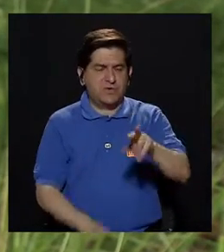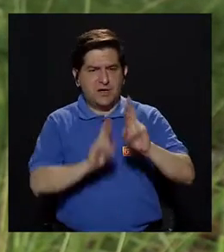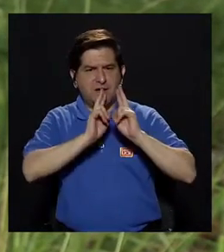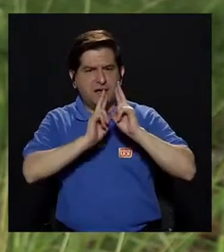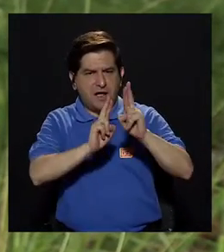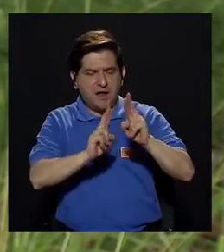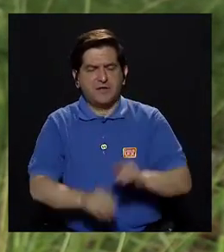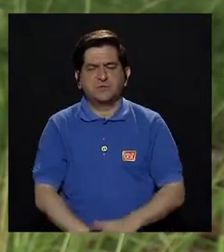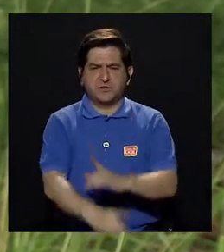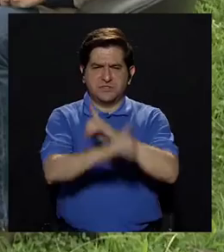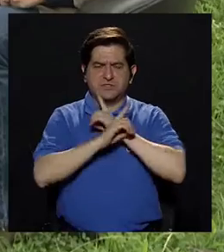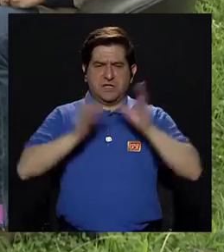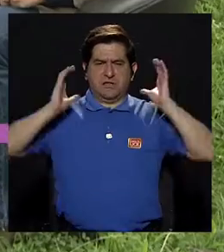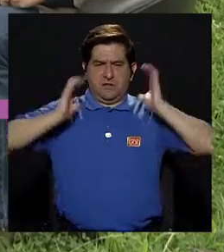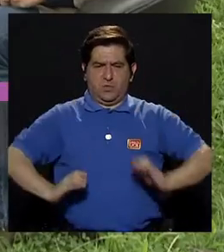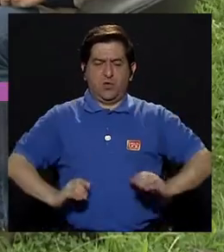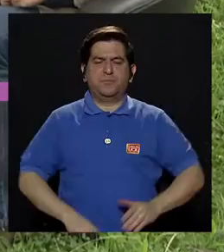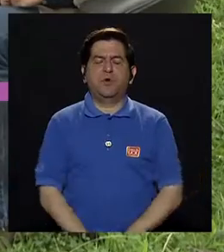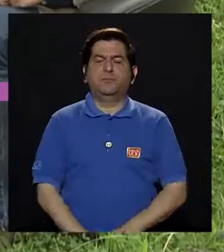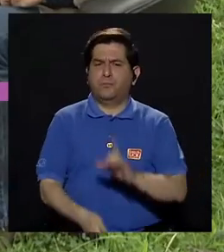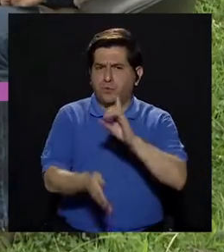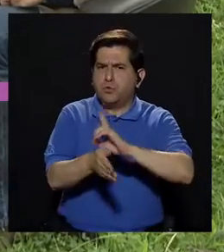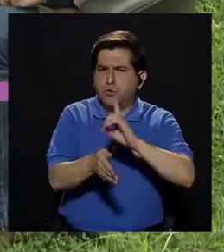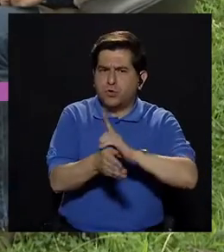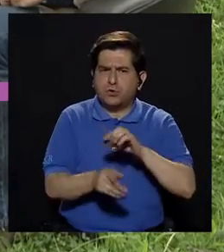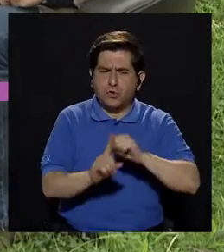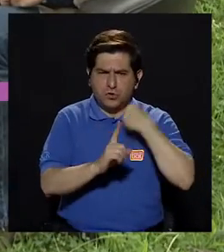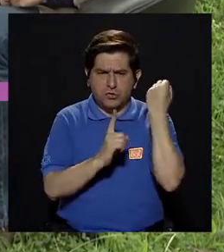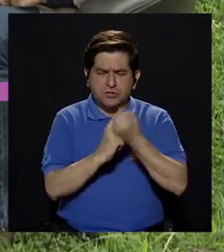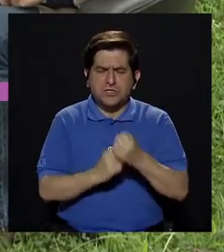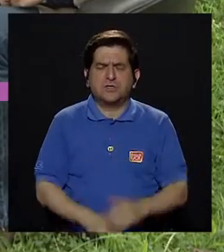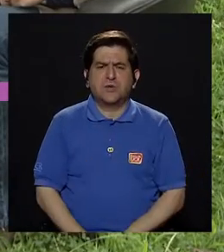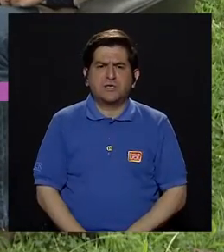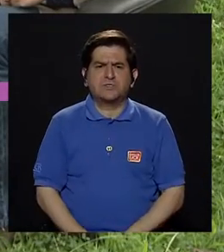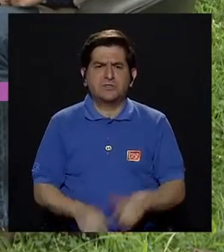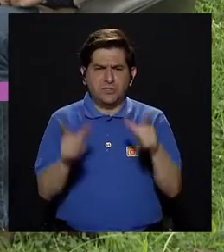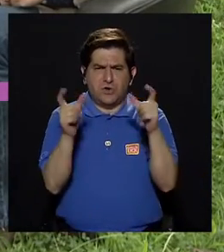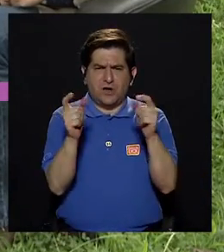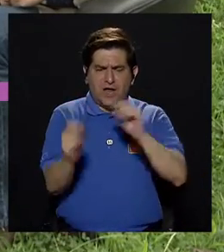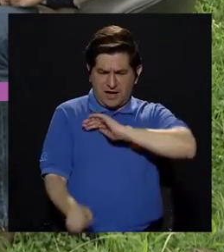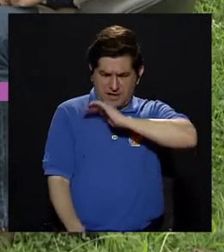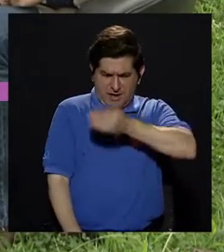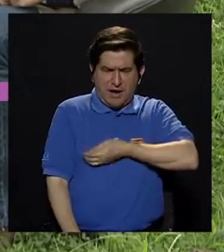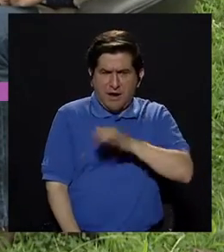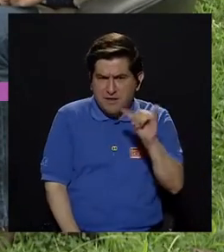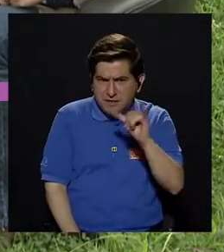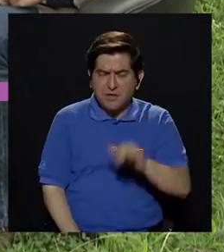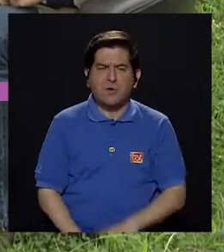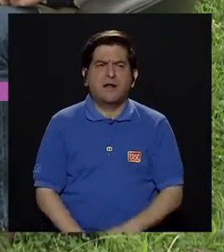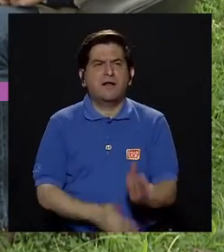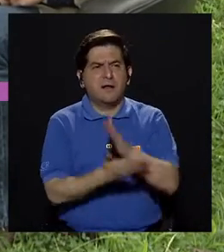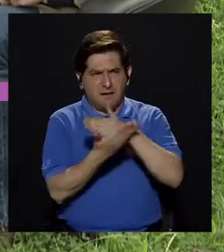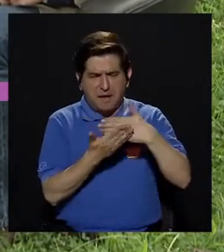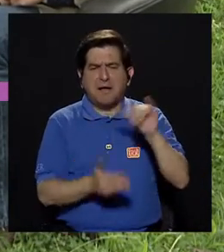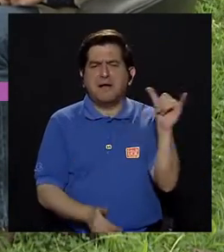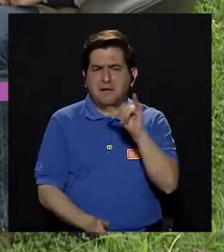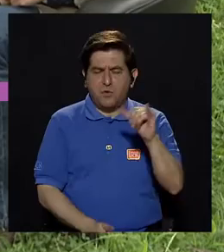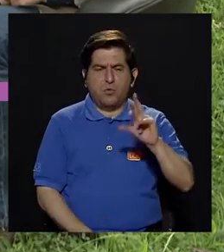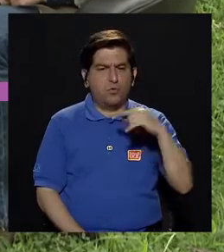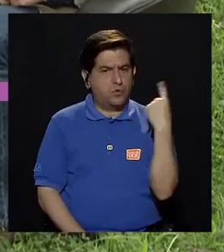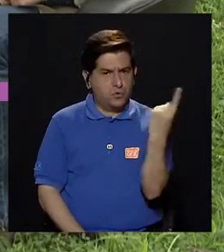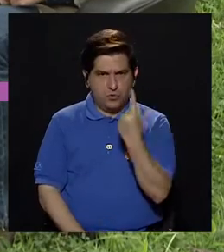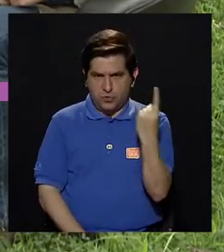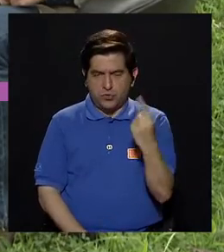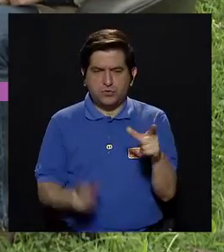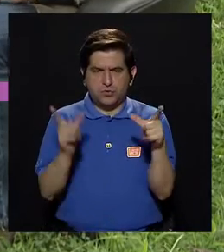respuesta inmunitaria del cuerpo. Doctor, ¿y se comparten estos factores de riesgo para el cáncer de mama? Sí, hay varios que son comunes, ¿verdad? No